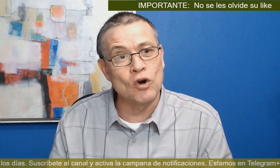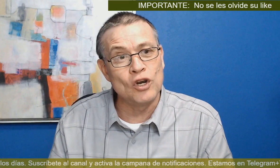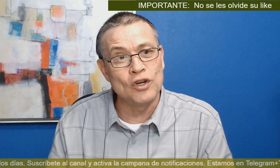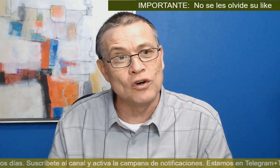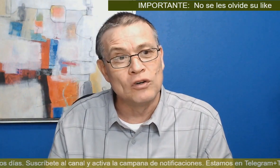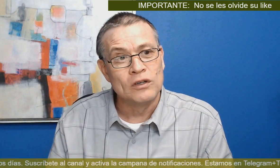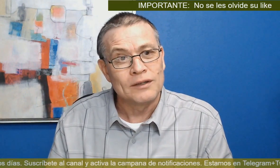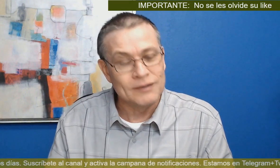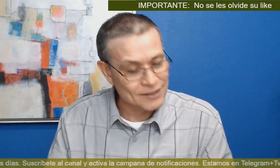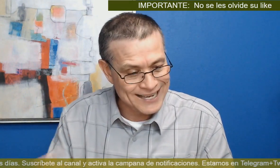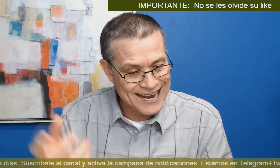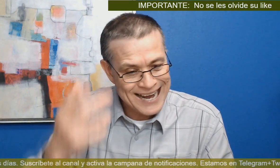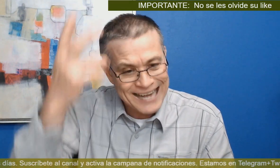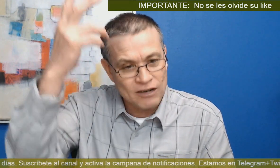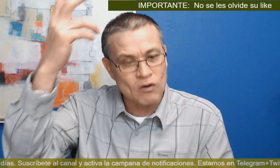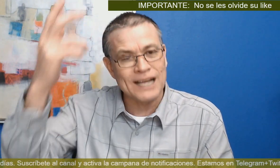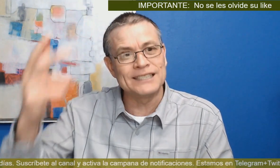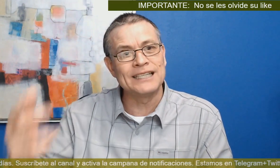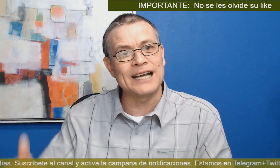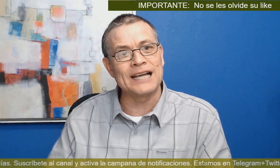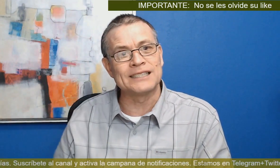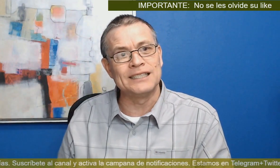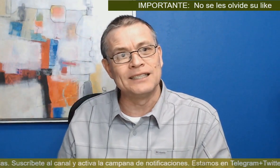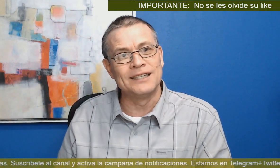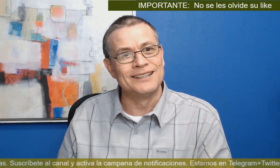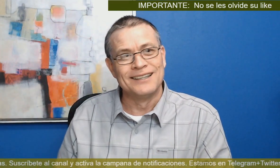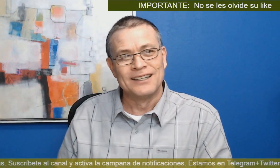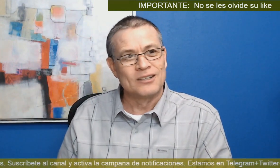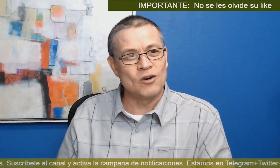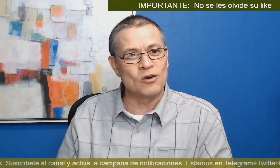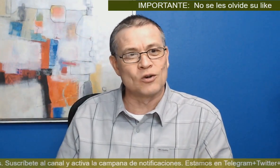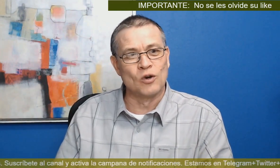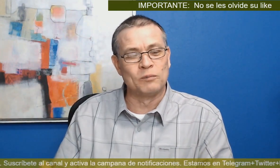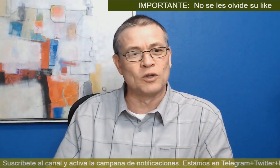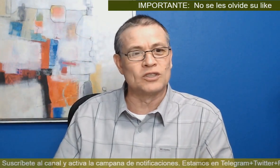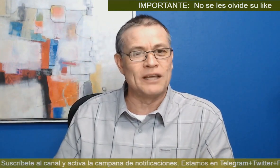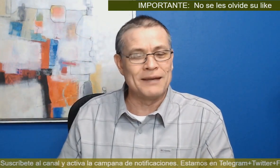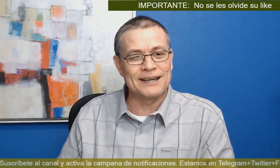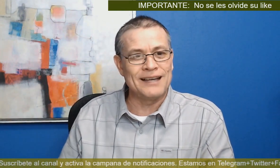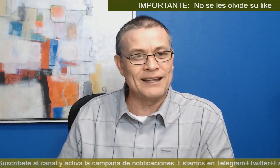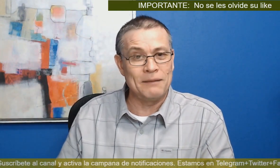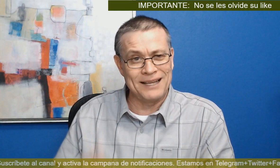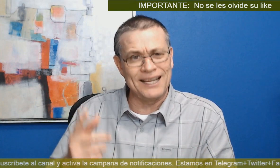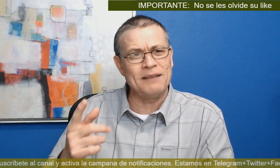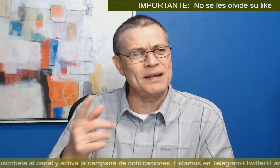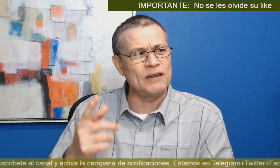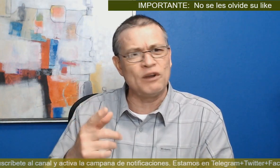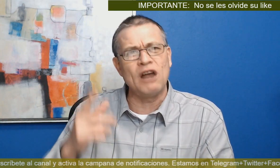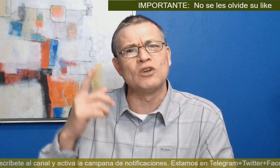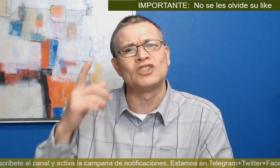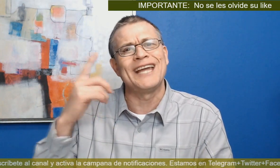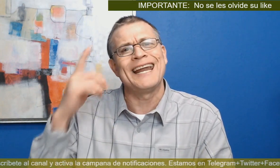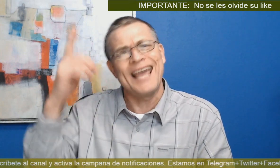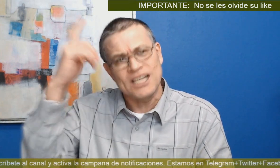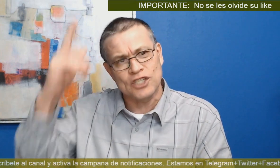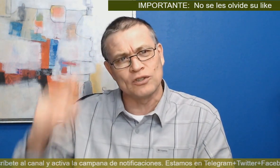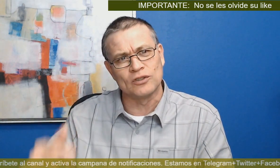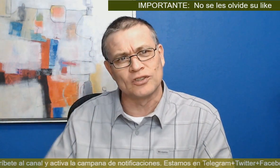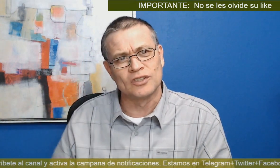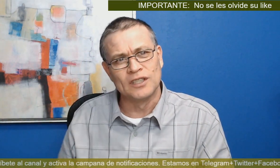petróleo regalarlo casi casi corruptos de verdad de vender me refiero a los